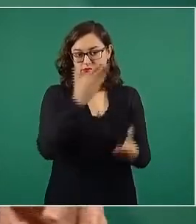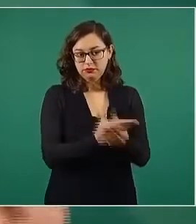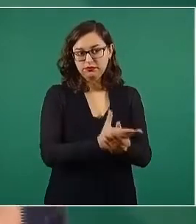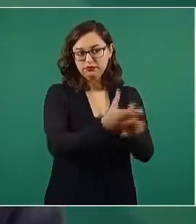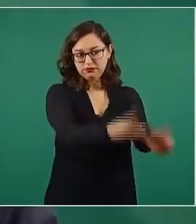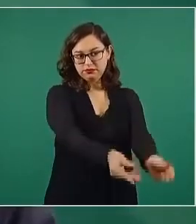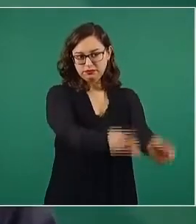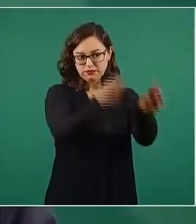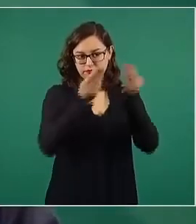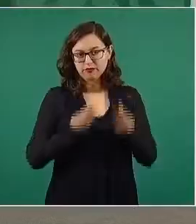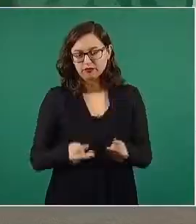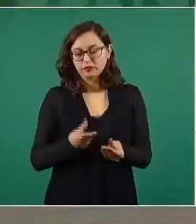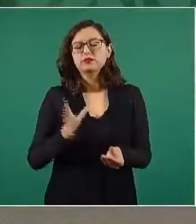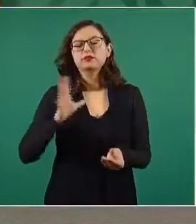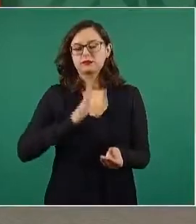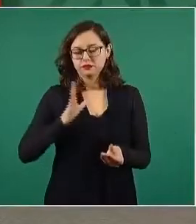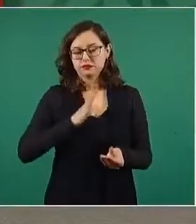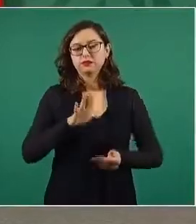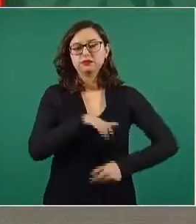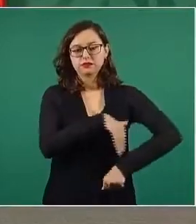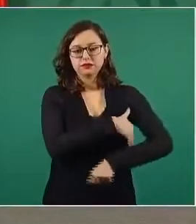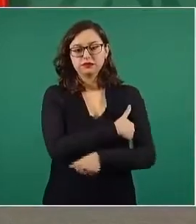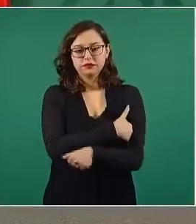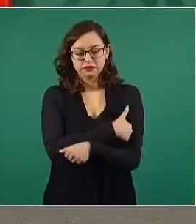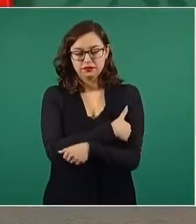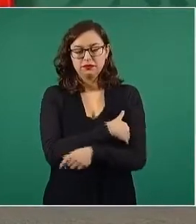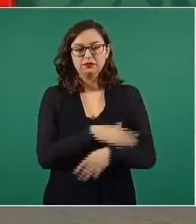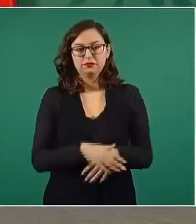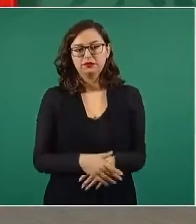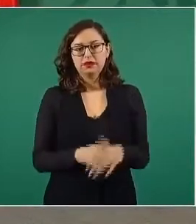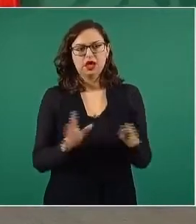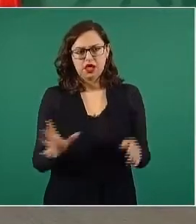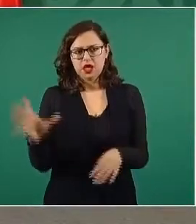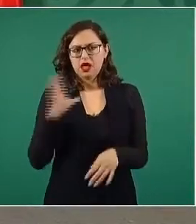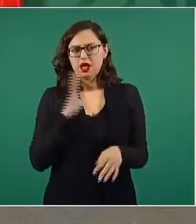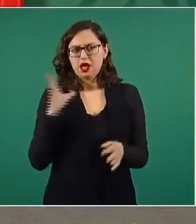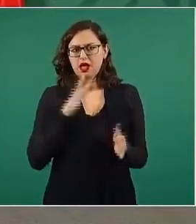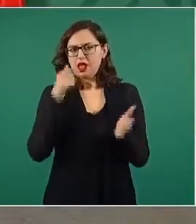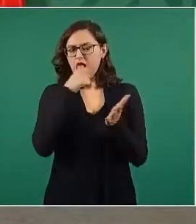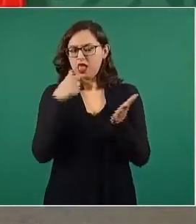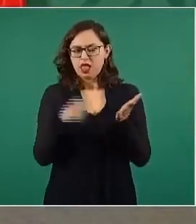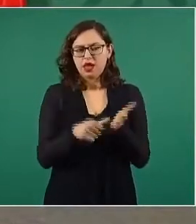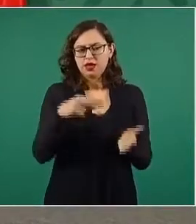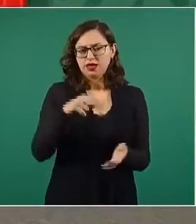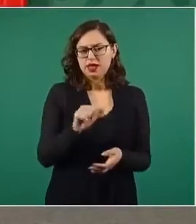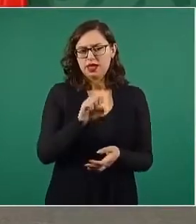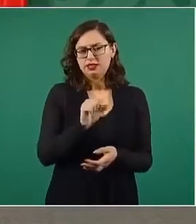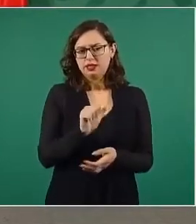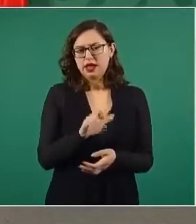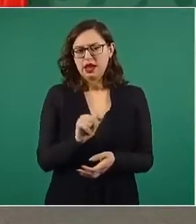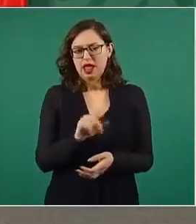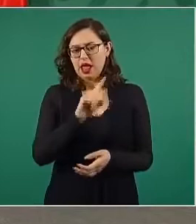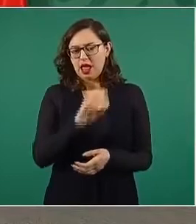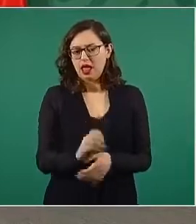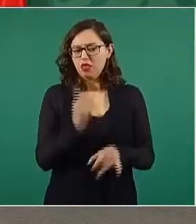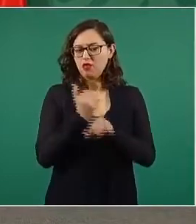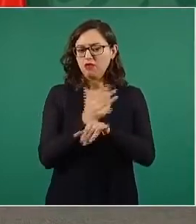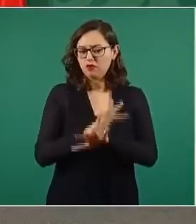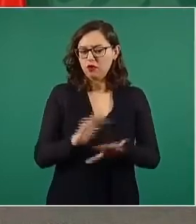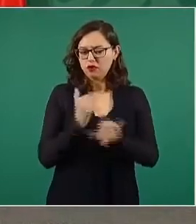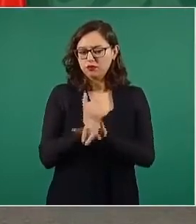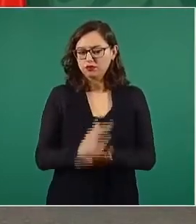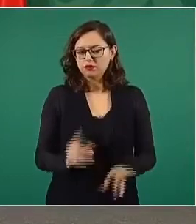Ese expediente sí lo tengo, que de ahí viene la carta esta de Nazar Haro, varios informes de Nazar